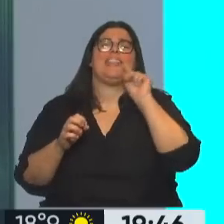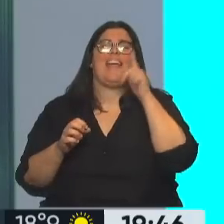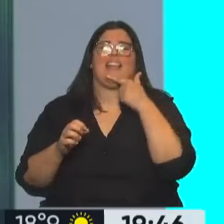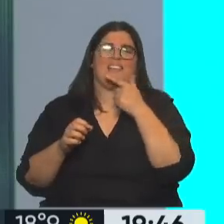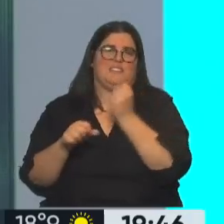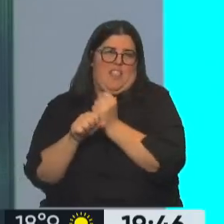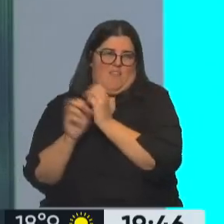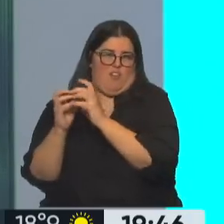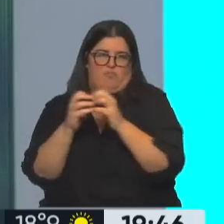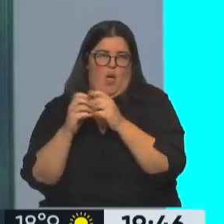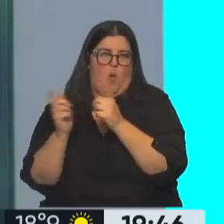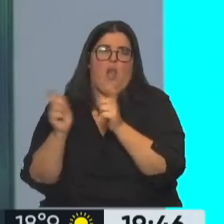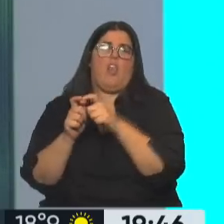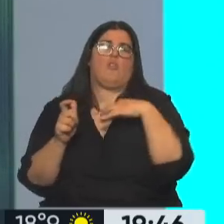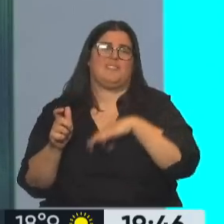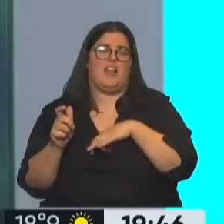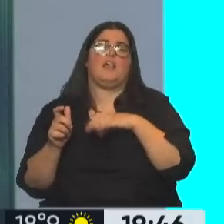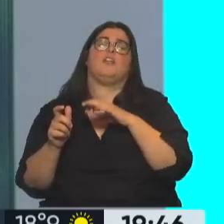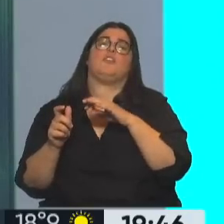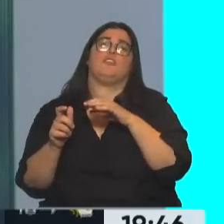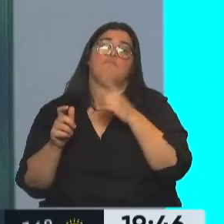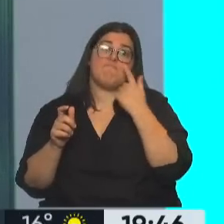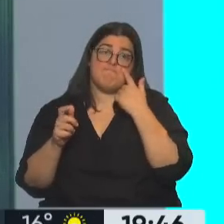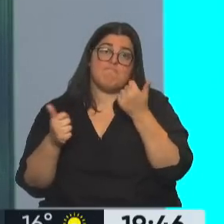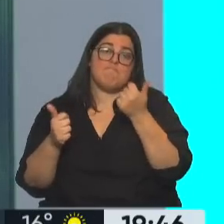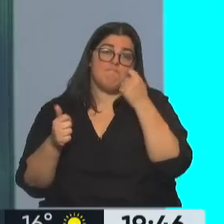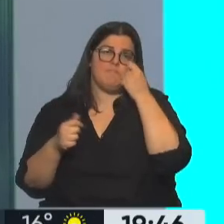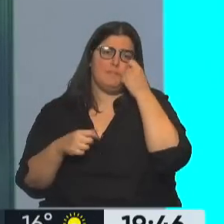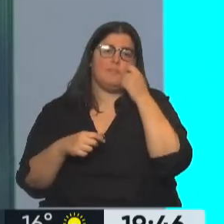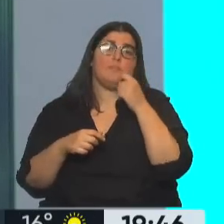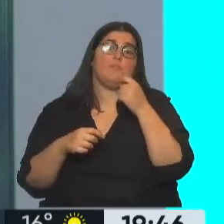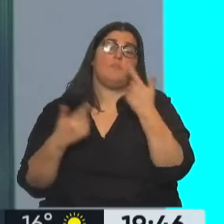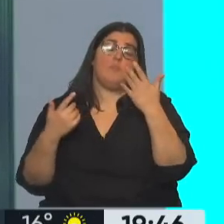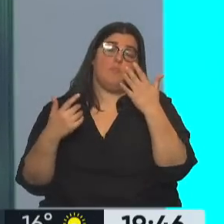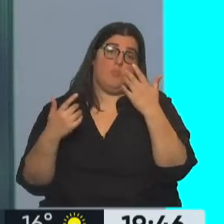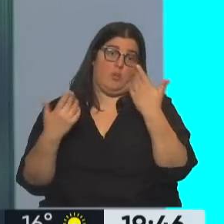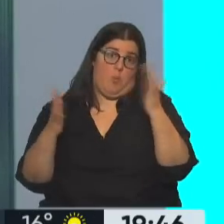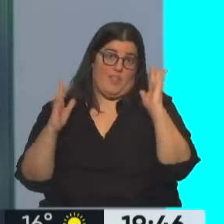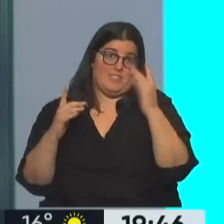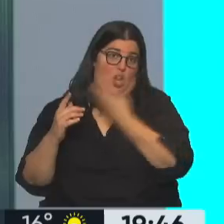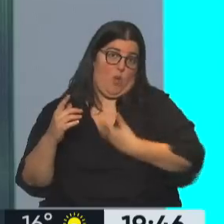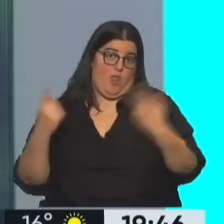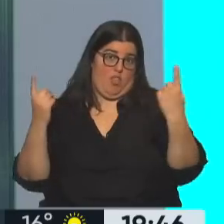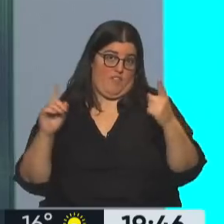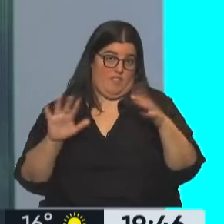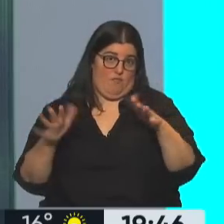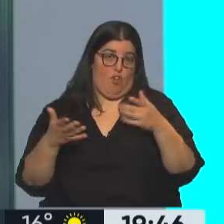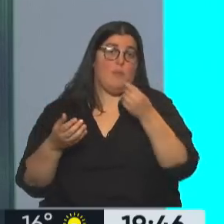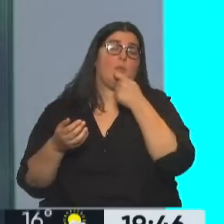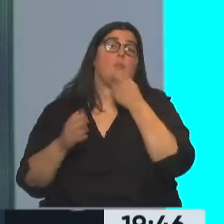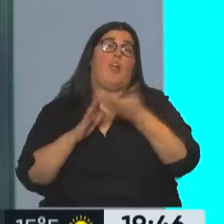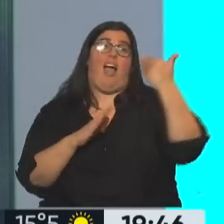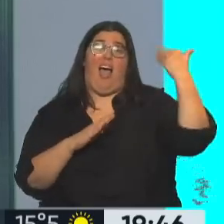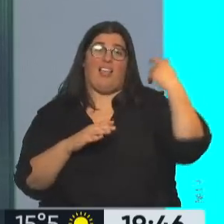inflación. Enhorabuena, porque eso también te va a pasar distinto en otro gobierno, porque pasó con Macri y con Milei, imagínense, ¿qué vas a